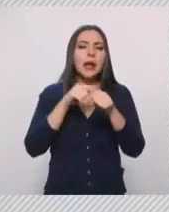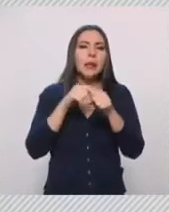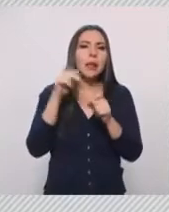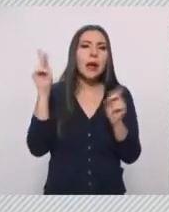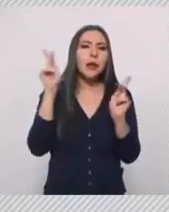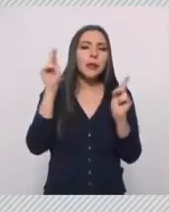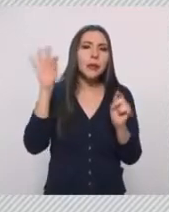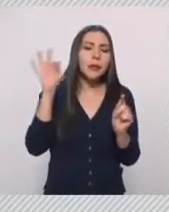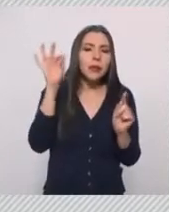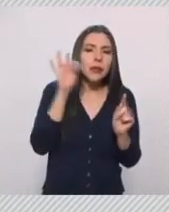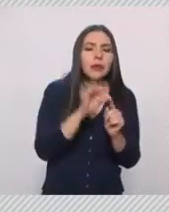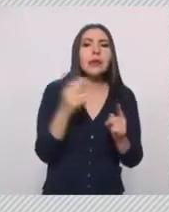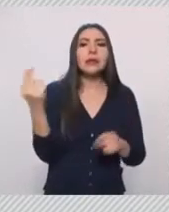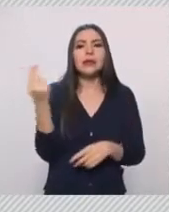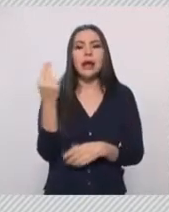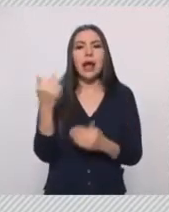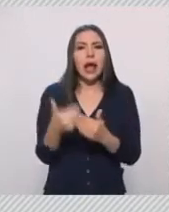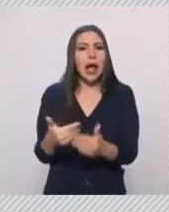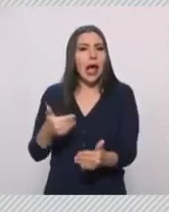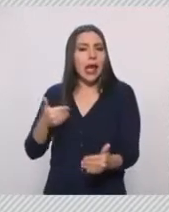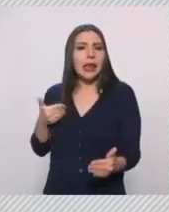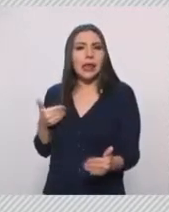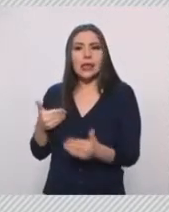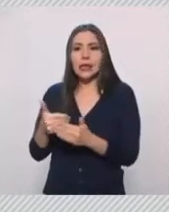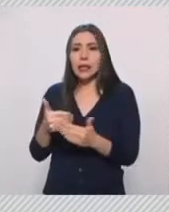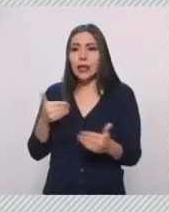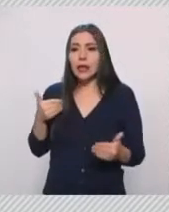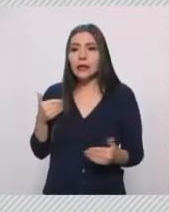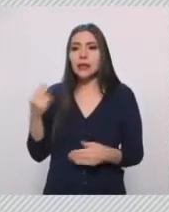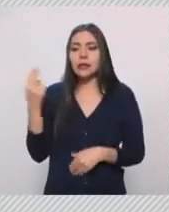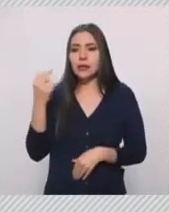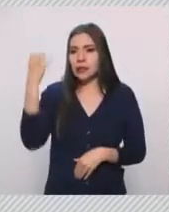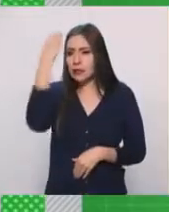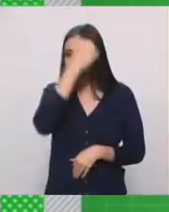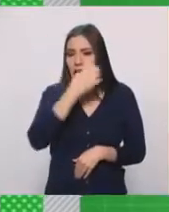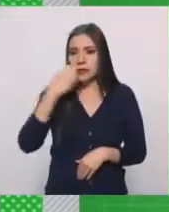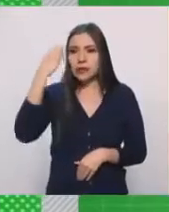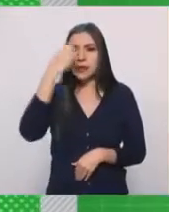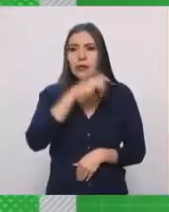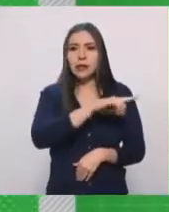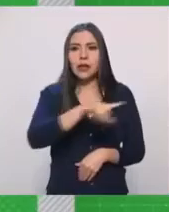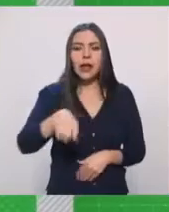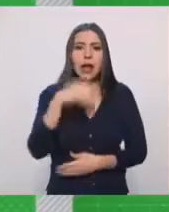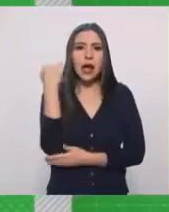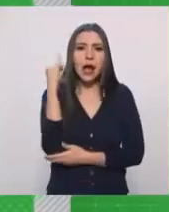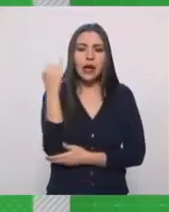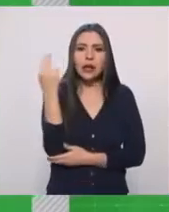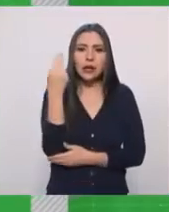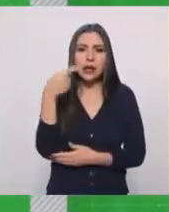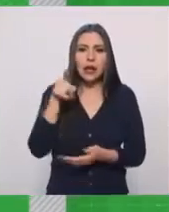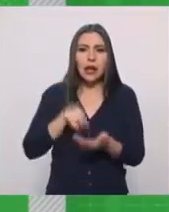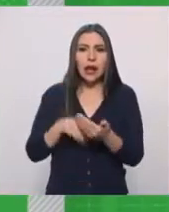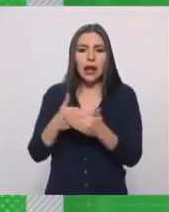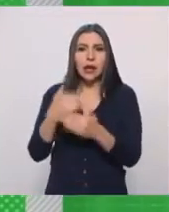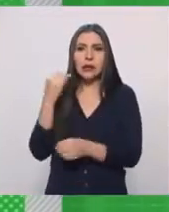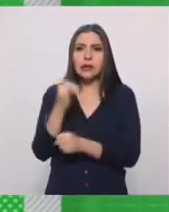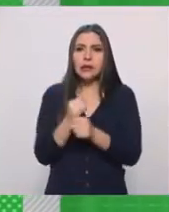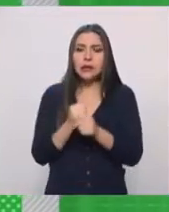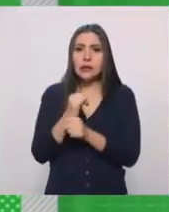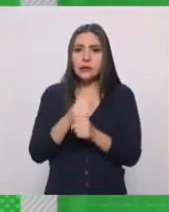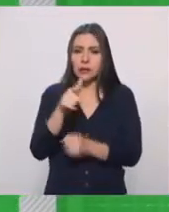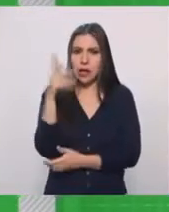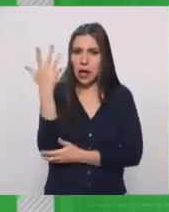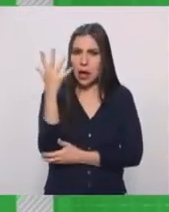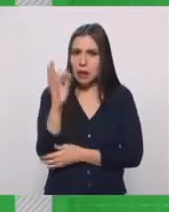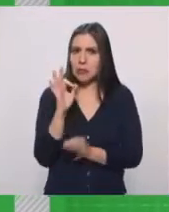deberíamos de hacer, previo a hacer una reforestación o a tener incluso en nuestro propio jardín, una investigación previa de si ese árbol es